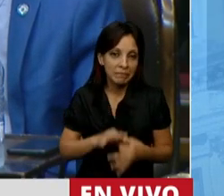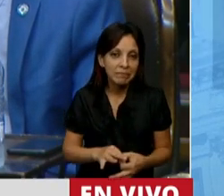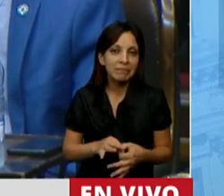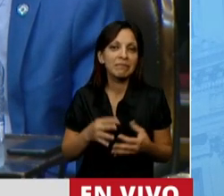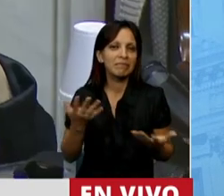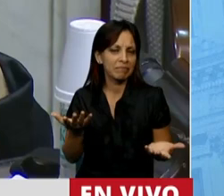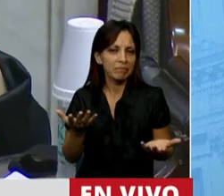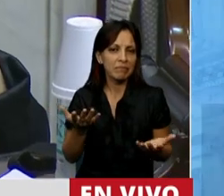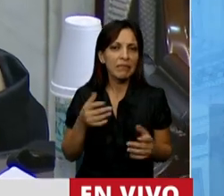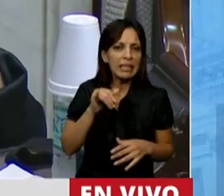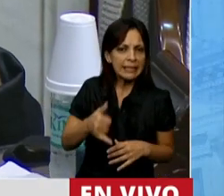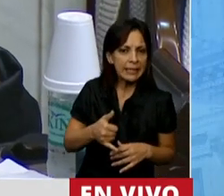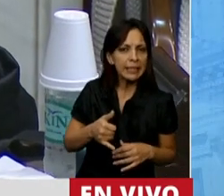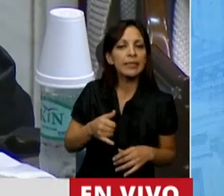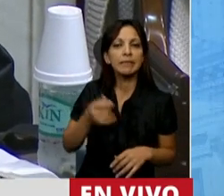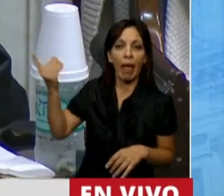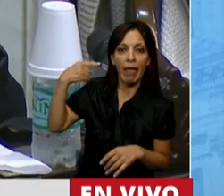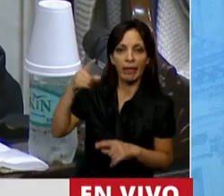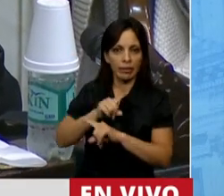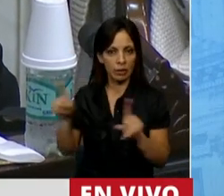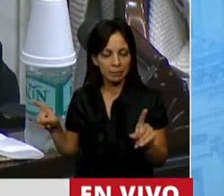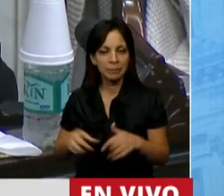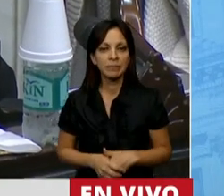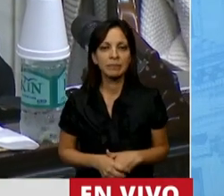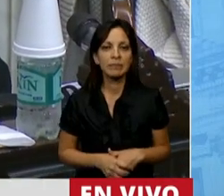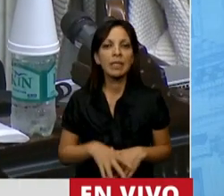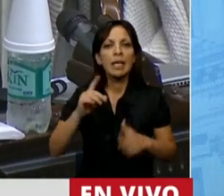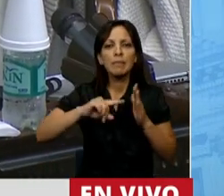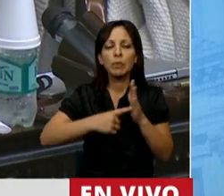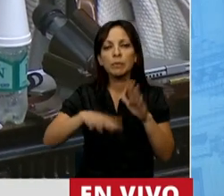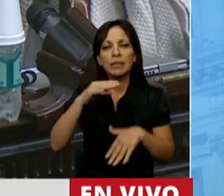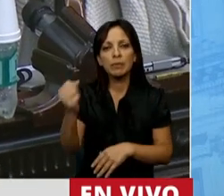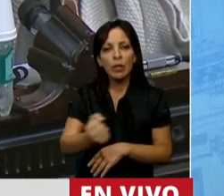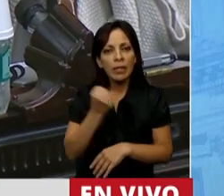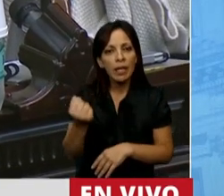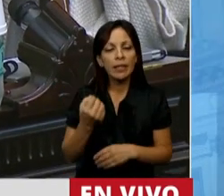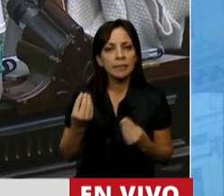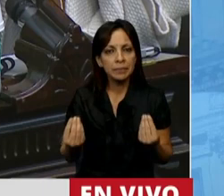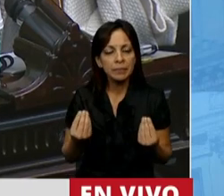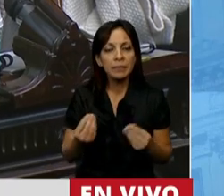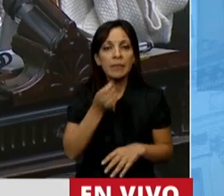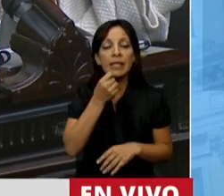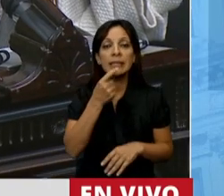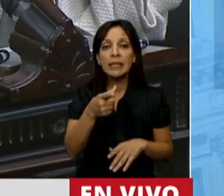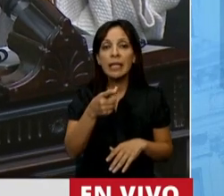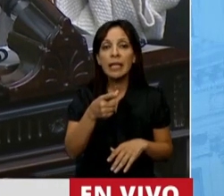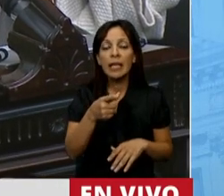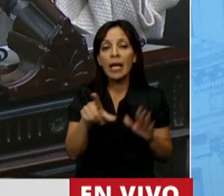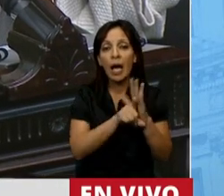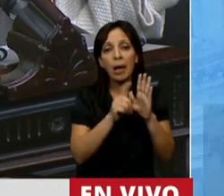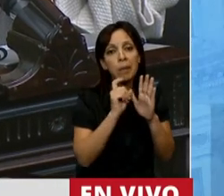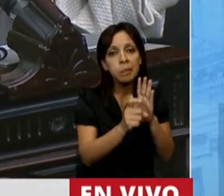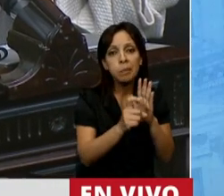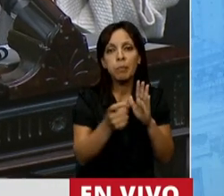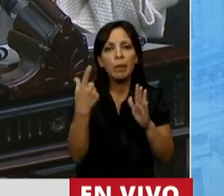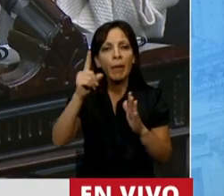será. Y el punto central de esto es que al ser ilegal y punible,